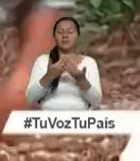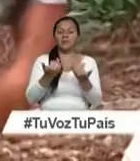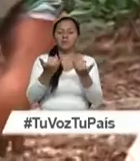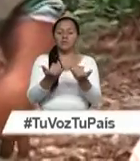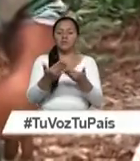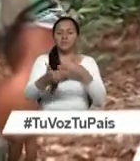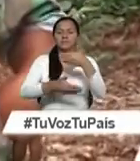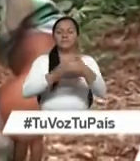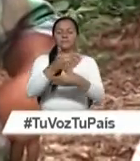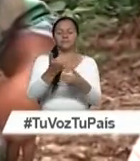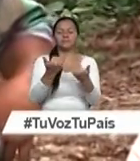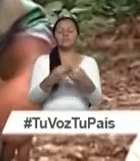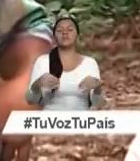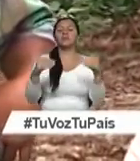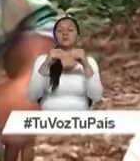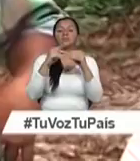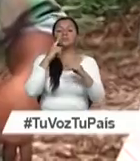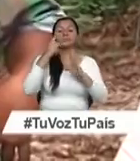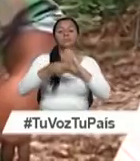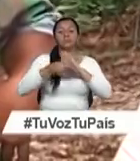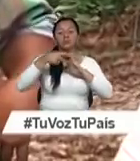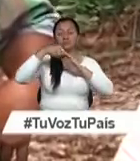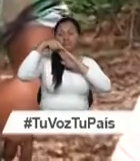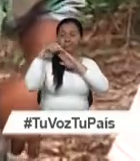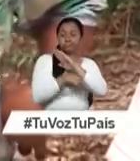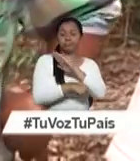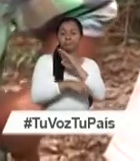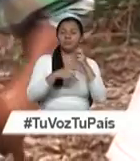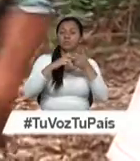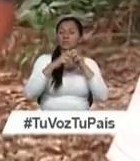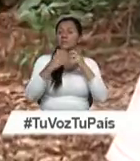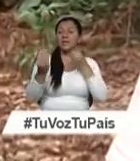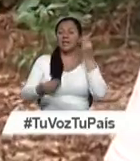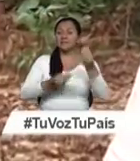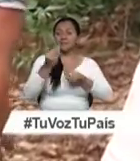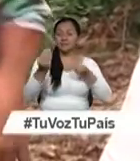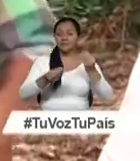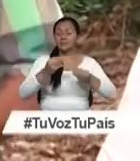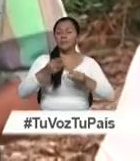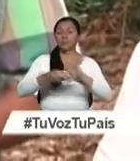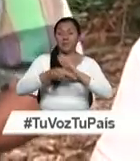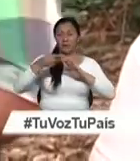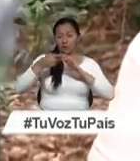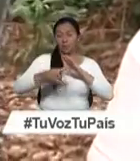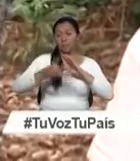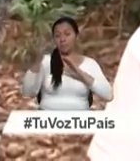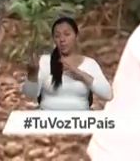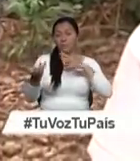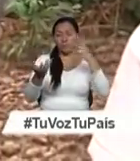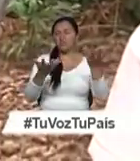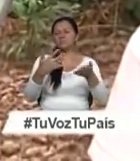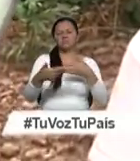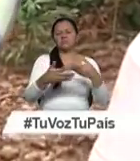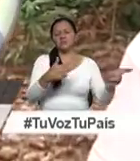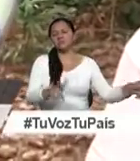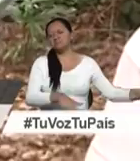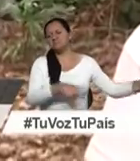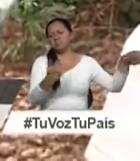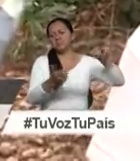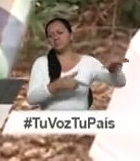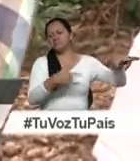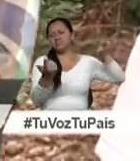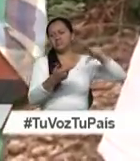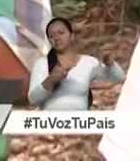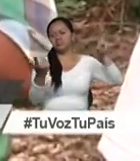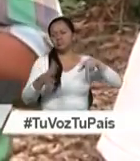petrolera. Y cuando perforaban esos pozos, cuando ya salía el petróleo, mandaban el crudo en esas piscinas.